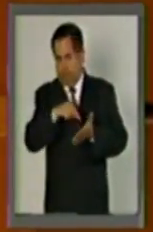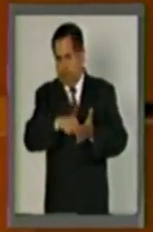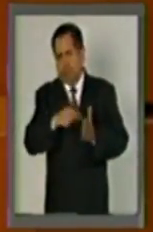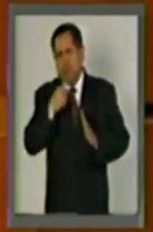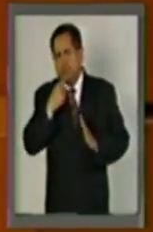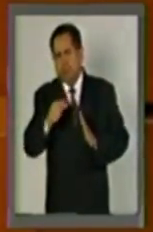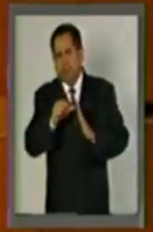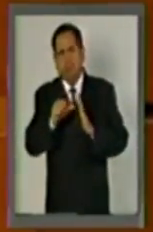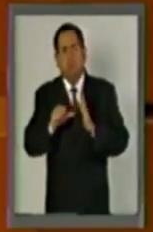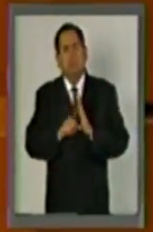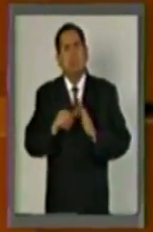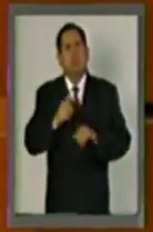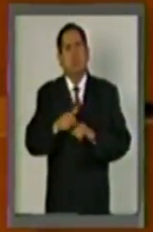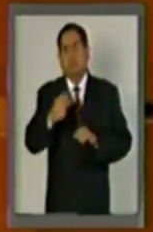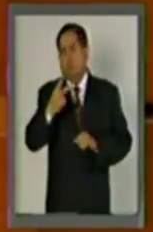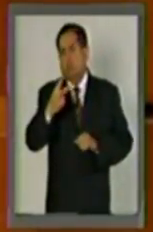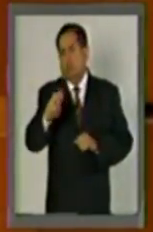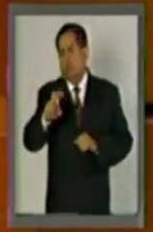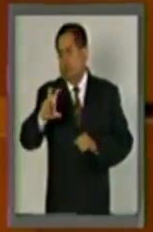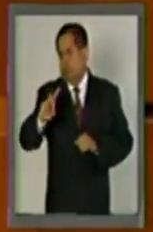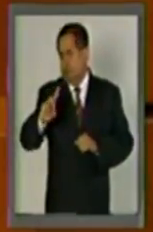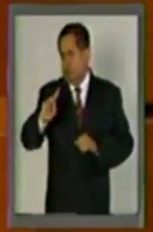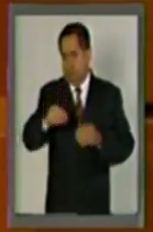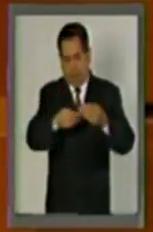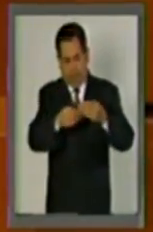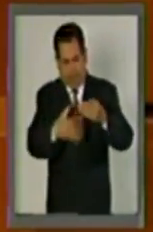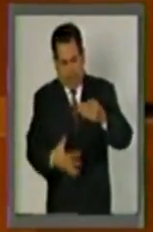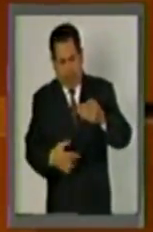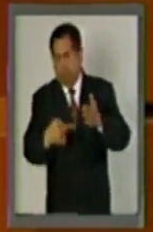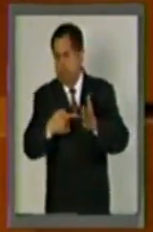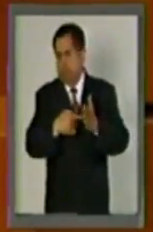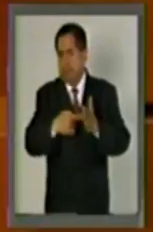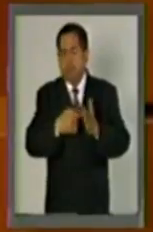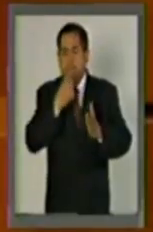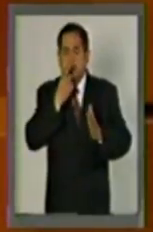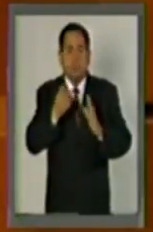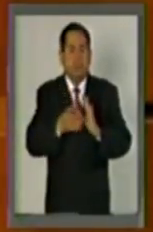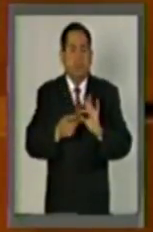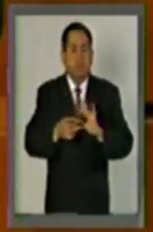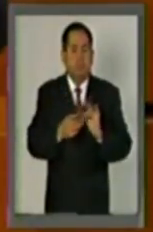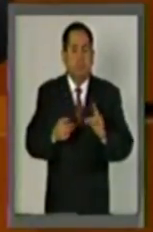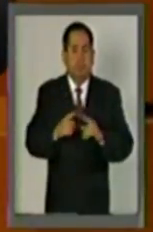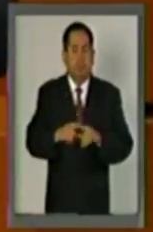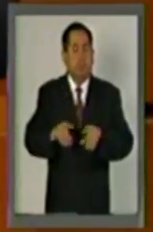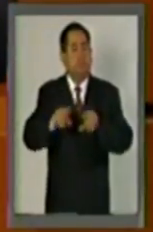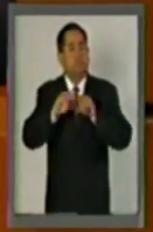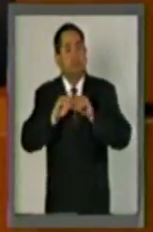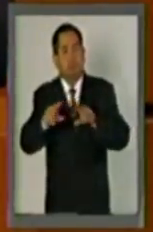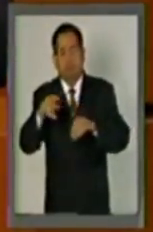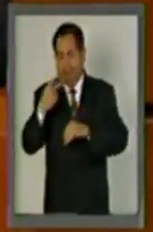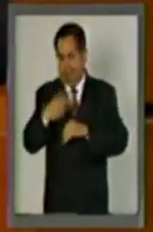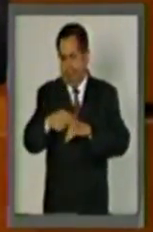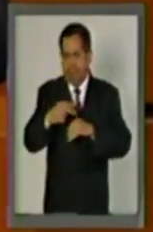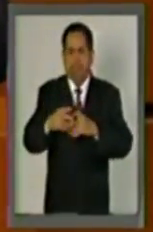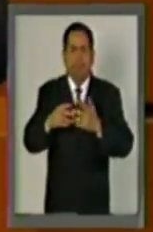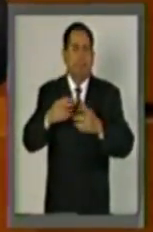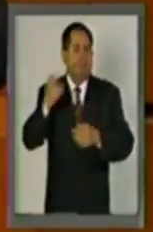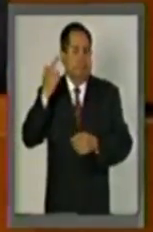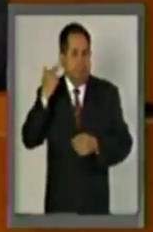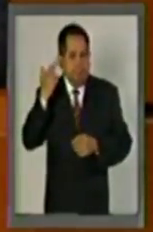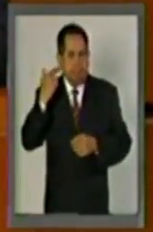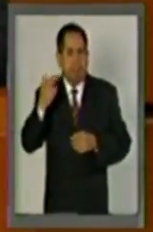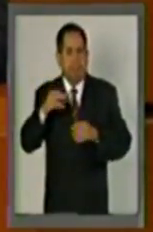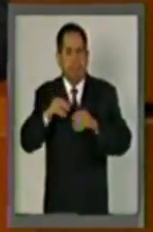artículo 230, donde dice: en sus transmisiones, las